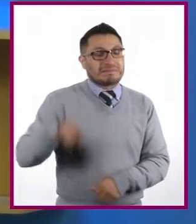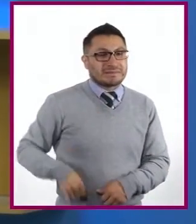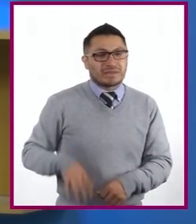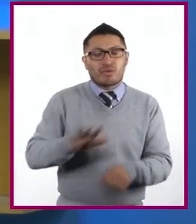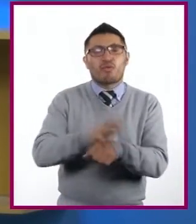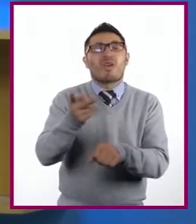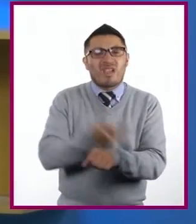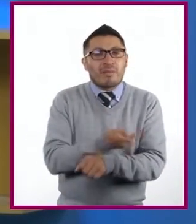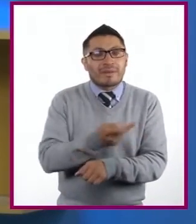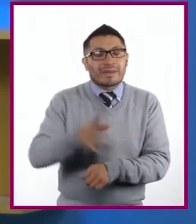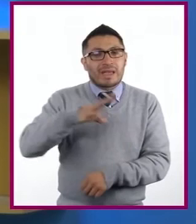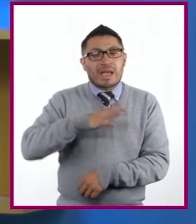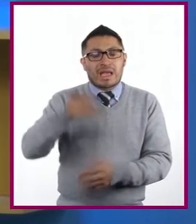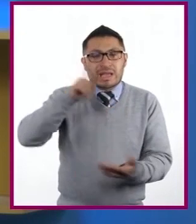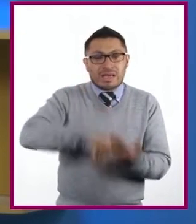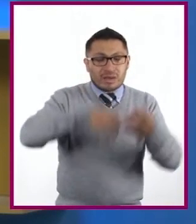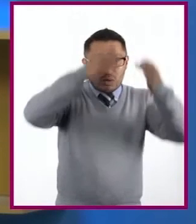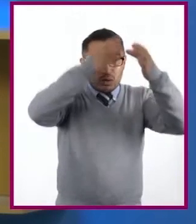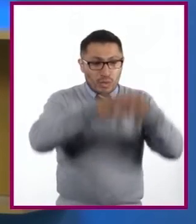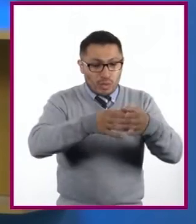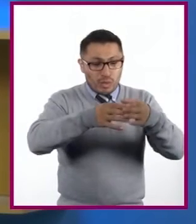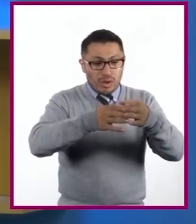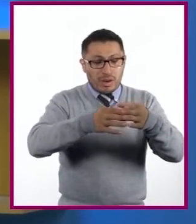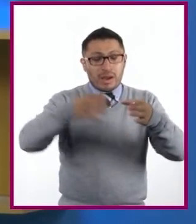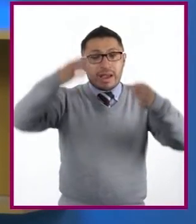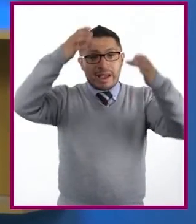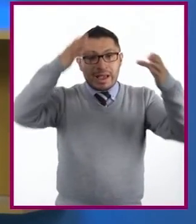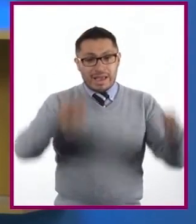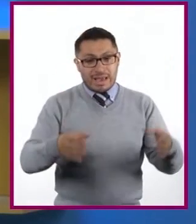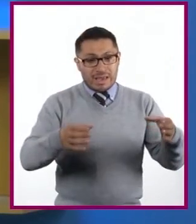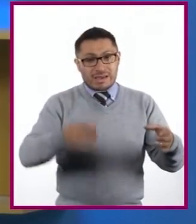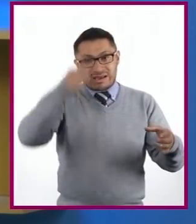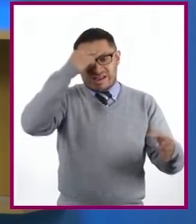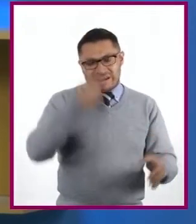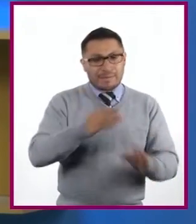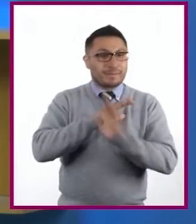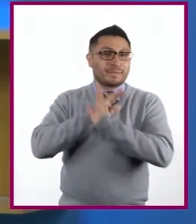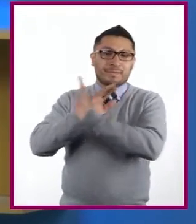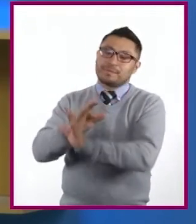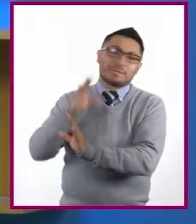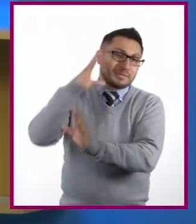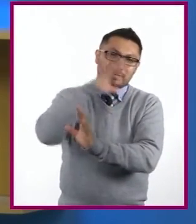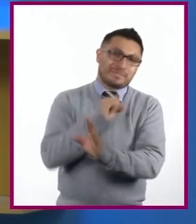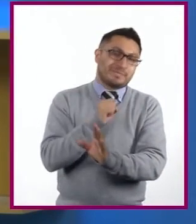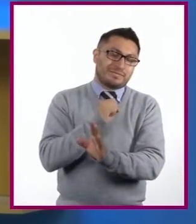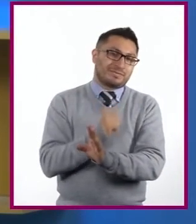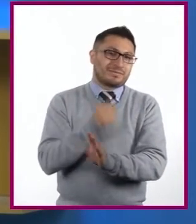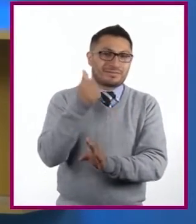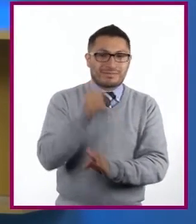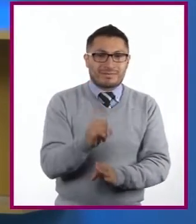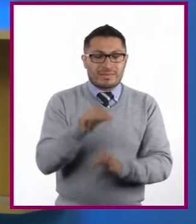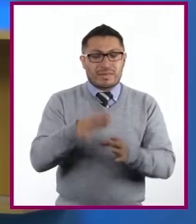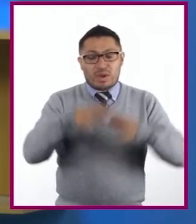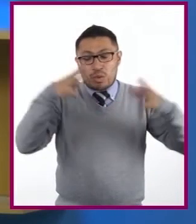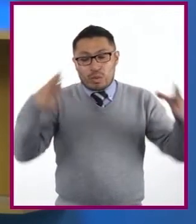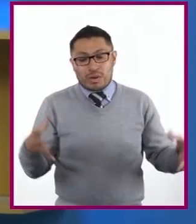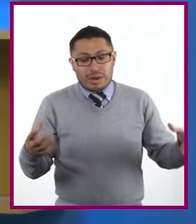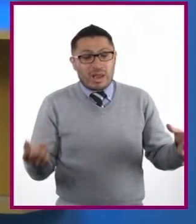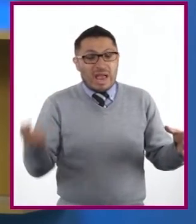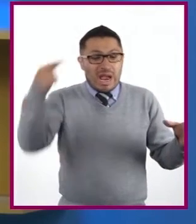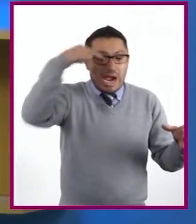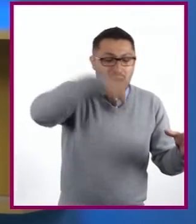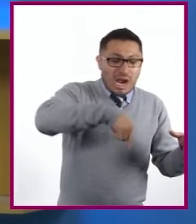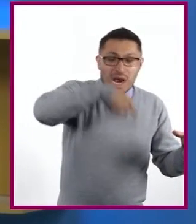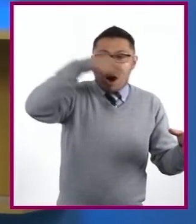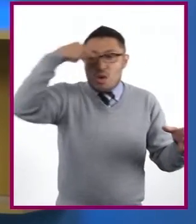es que tienen paredes que aíslan el contenido para evitar precisamente la pérdida de calor hacia el ambiente y la entrada